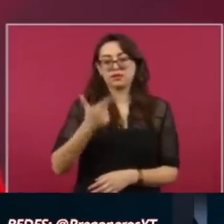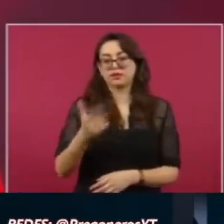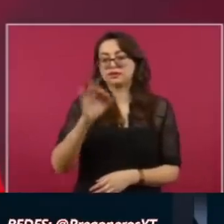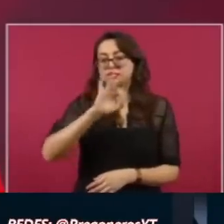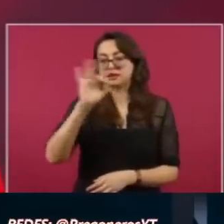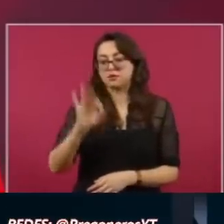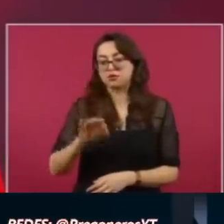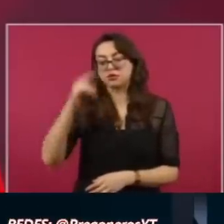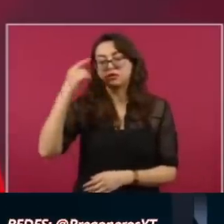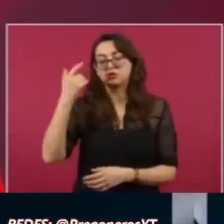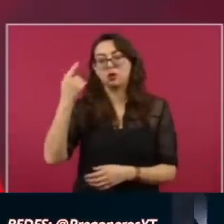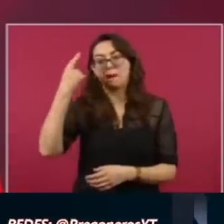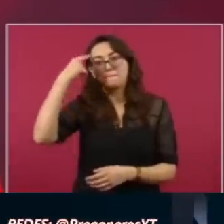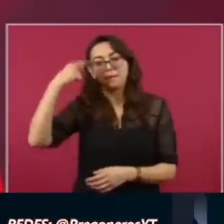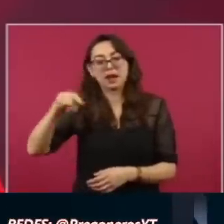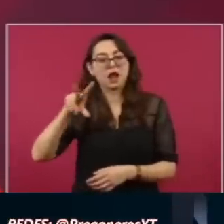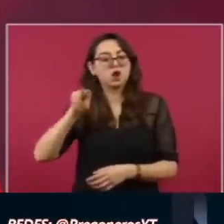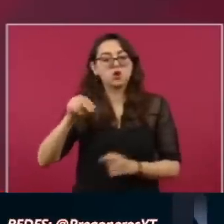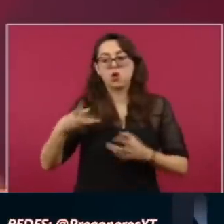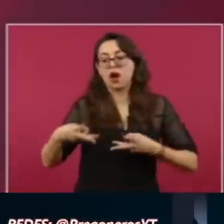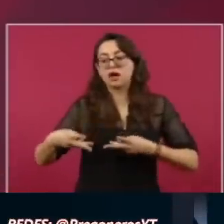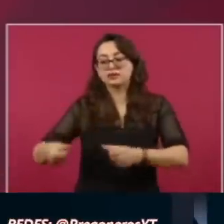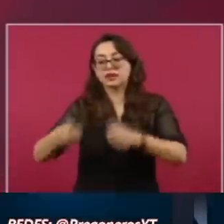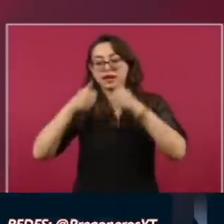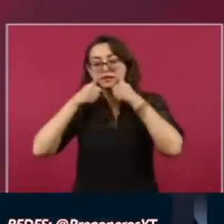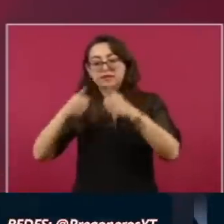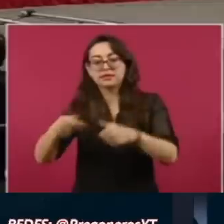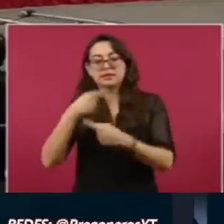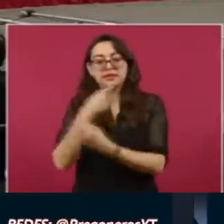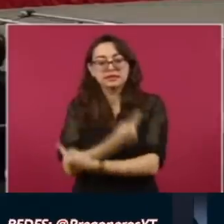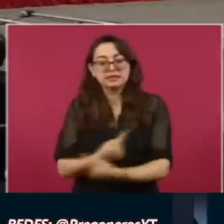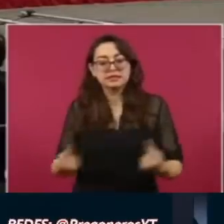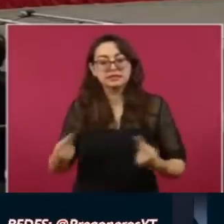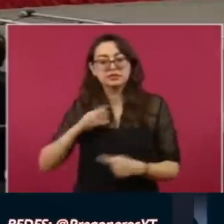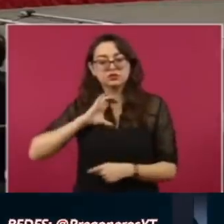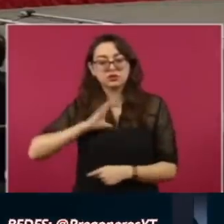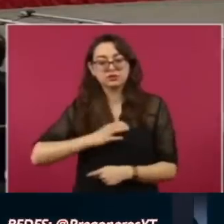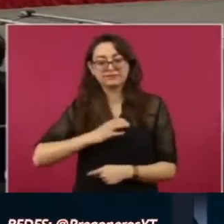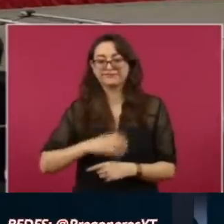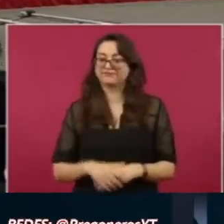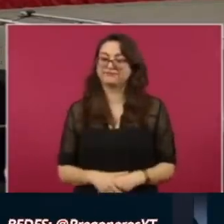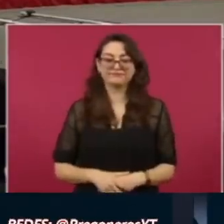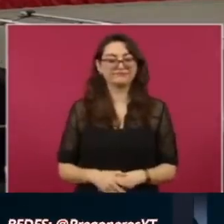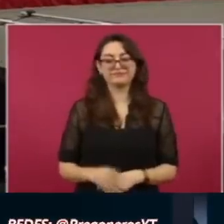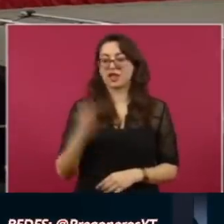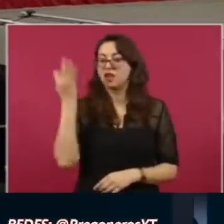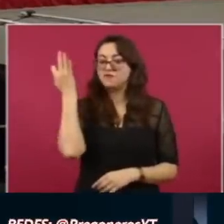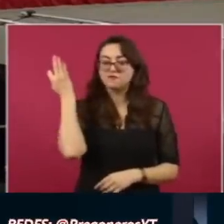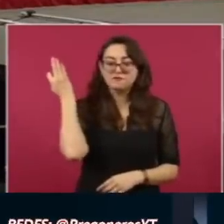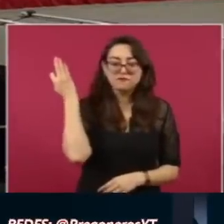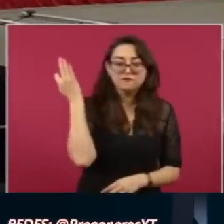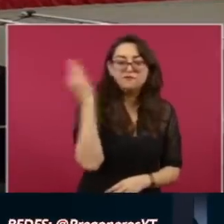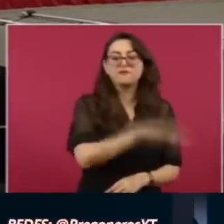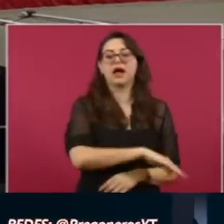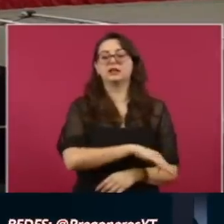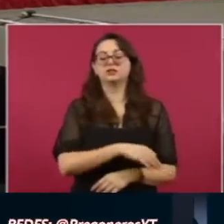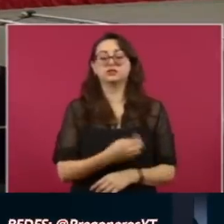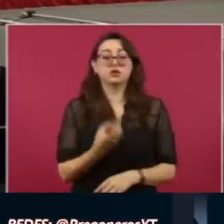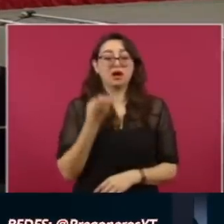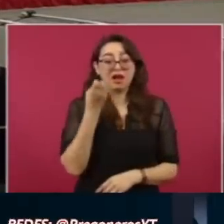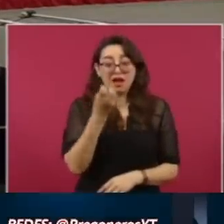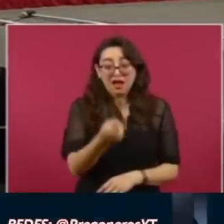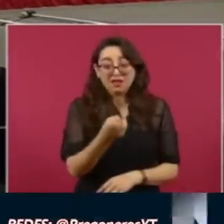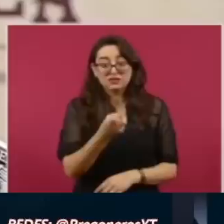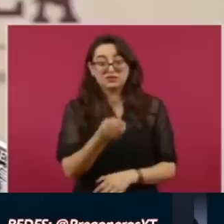infantil los datos son falsos y esta no es la única publicación de esta cuenta apócrifa que tiene